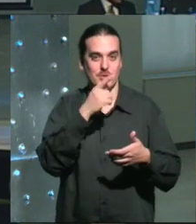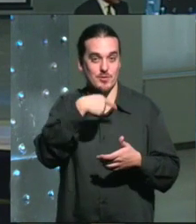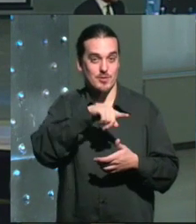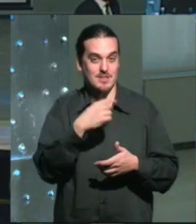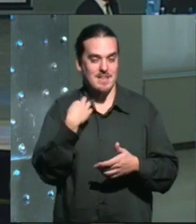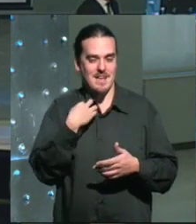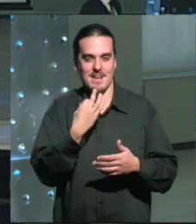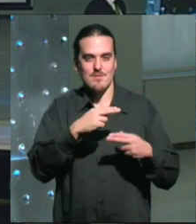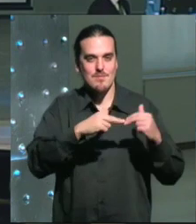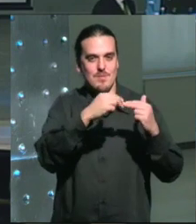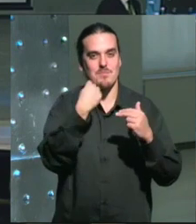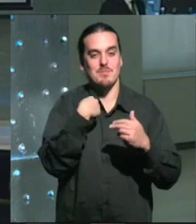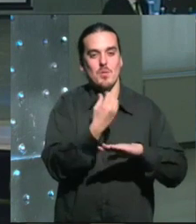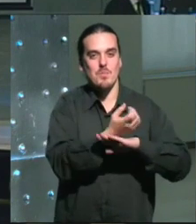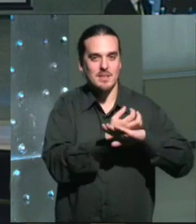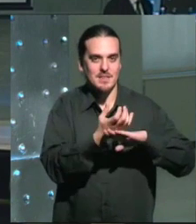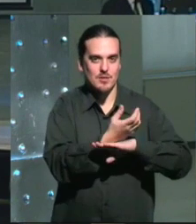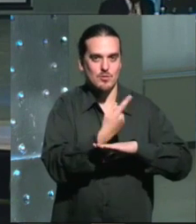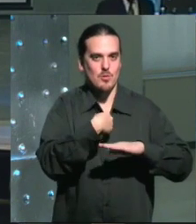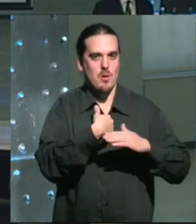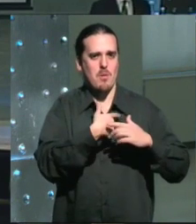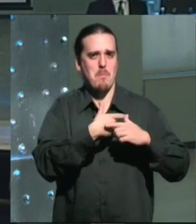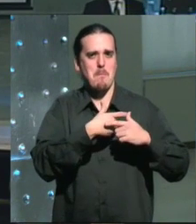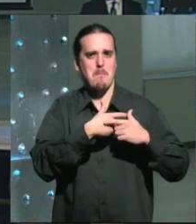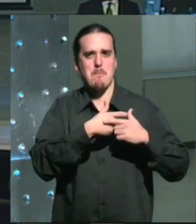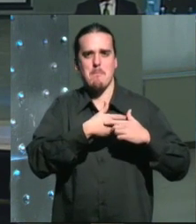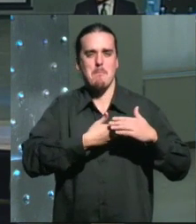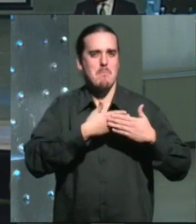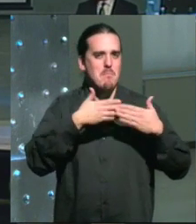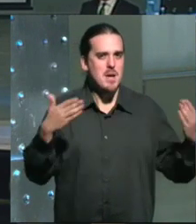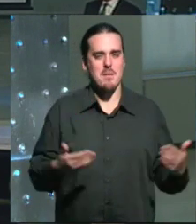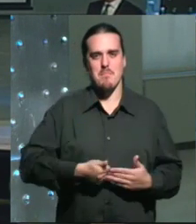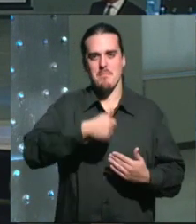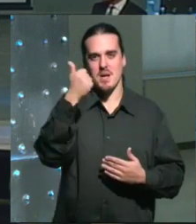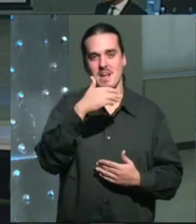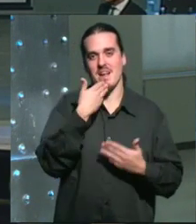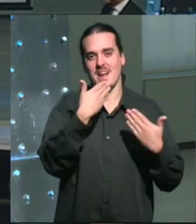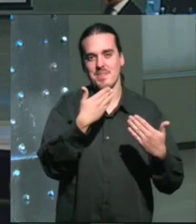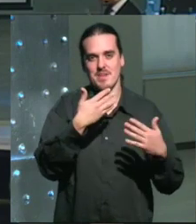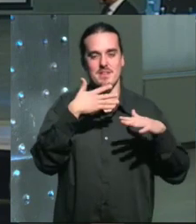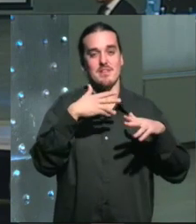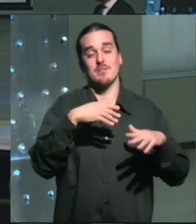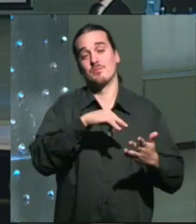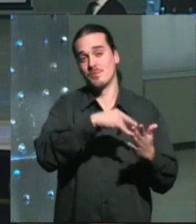la mayor base de datos gracias a las nuevas tecnologías, a las redes sociales y a las herramientas de comunicación social